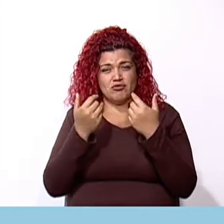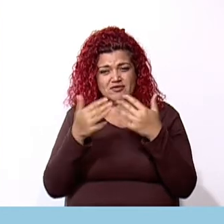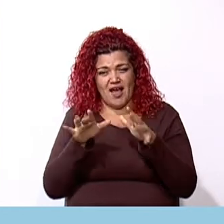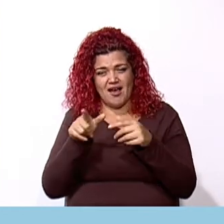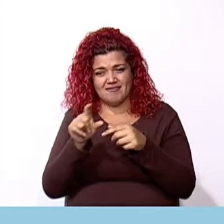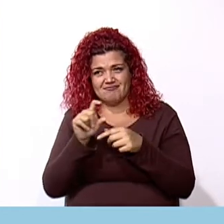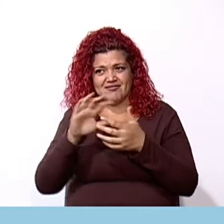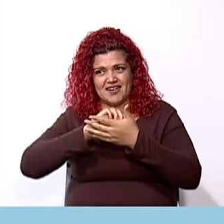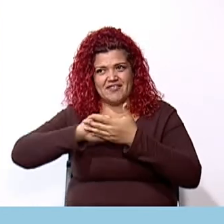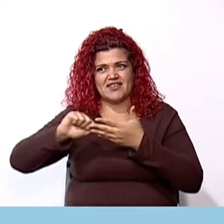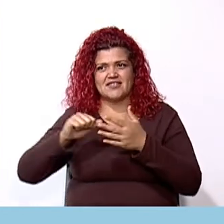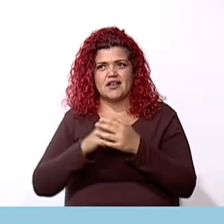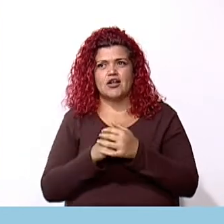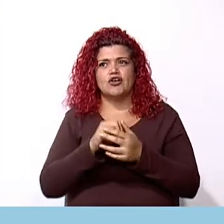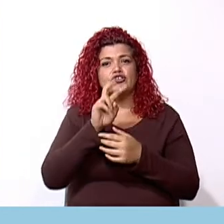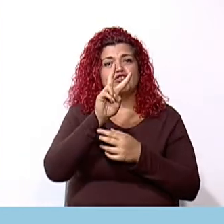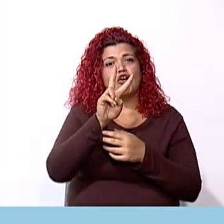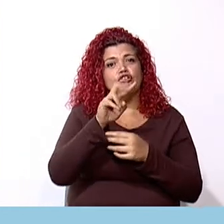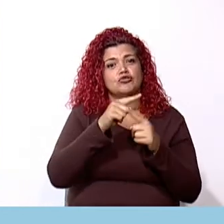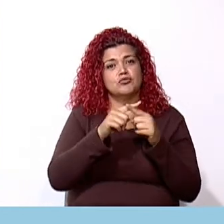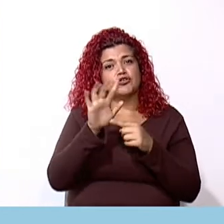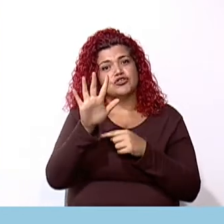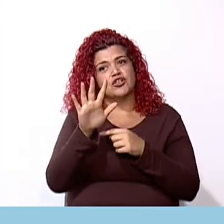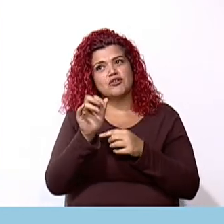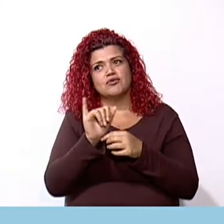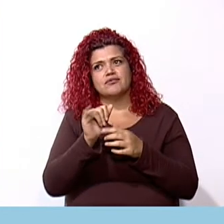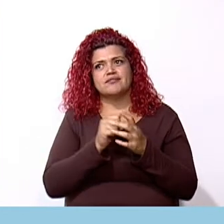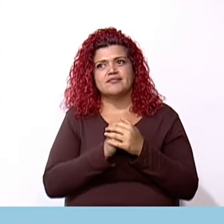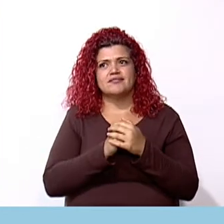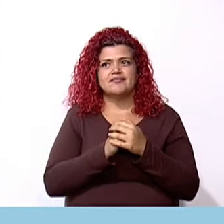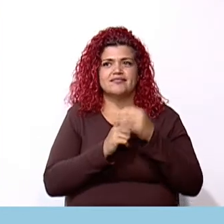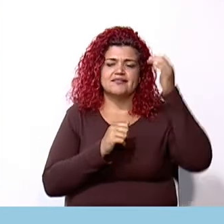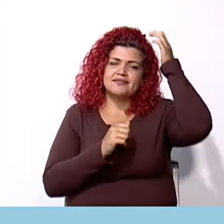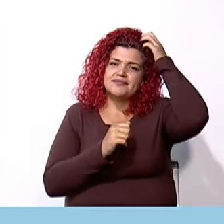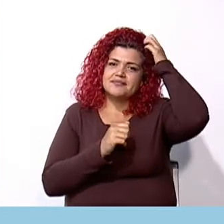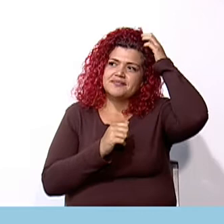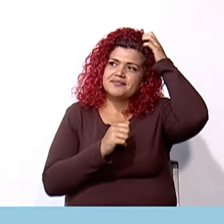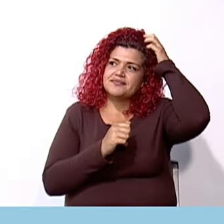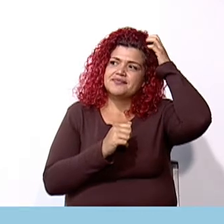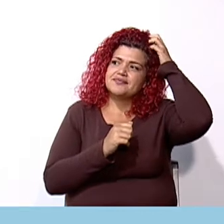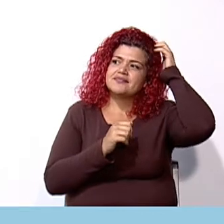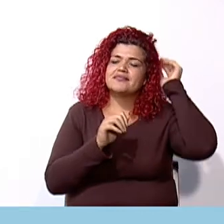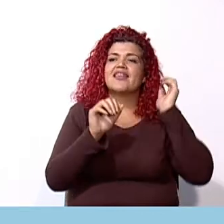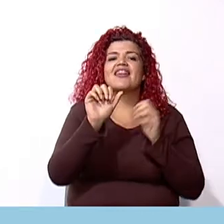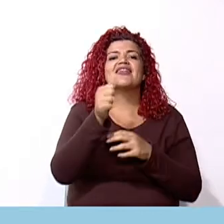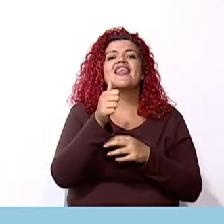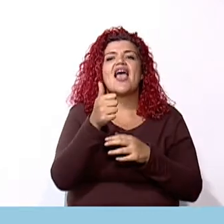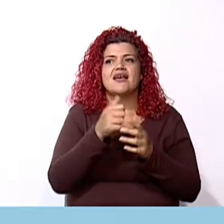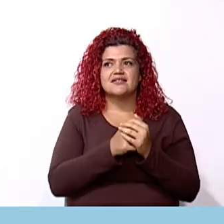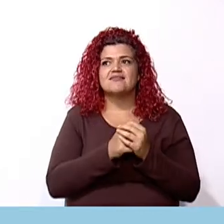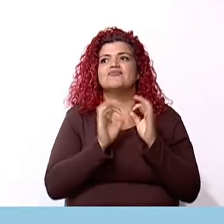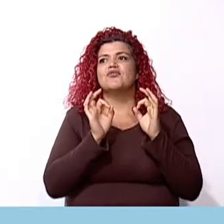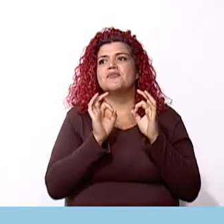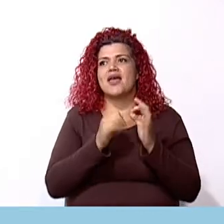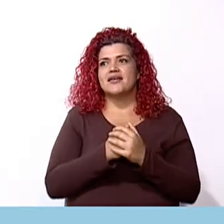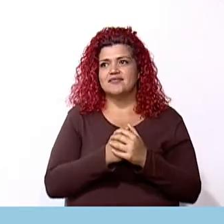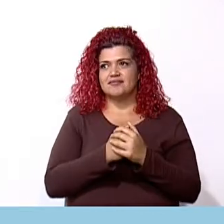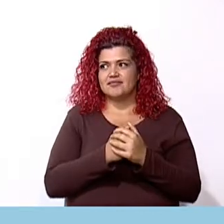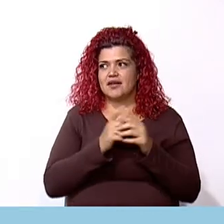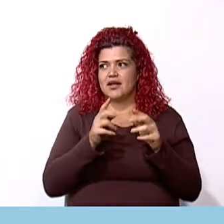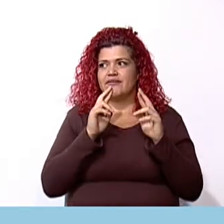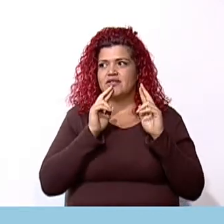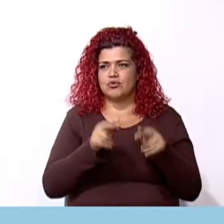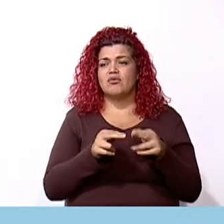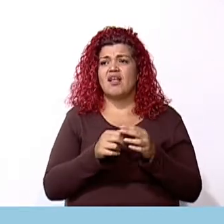en la resta. 2 por 5 son 10. Muy bien. El